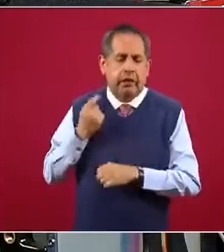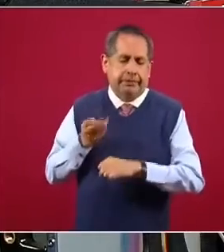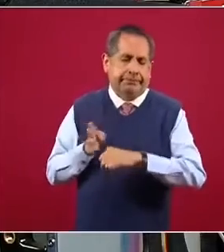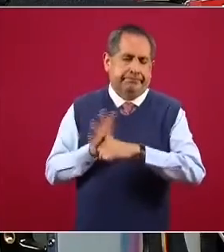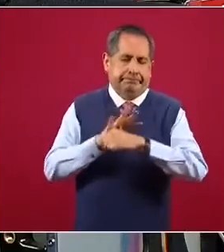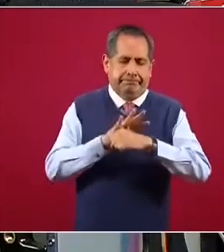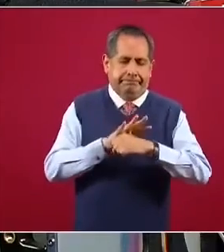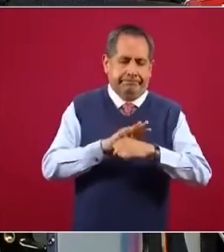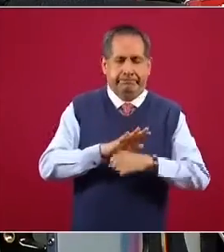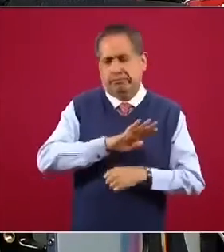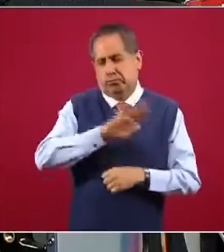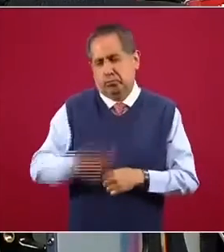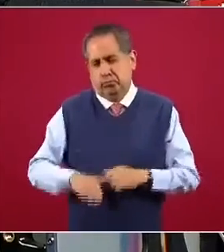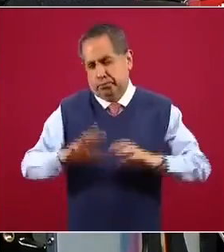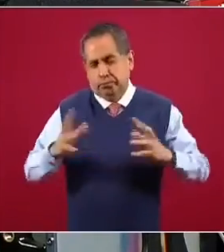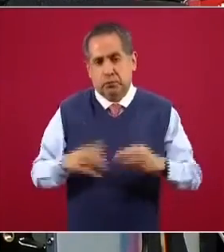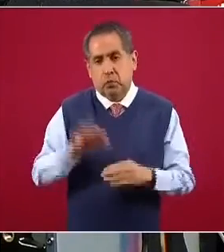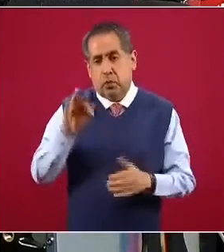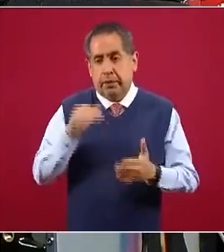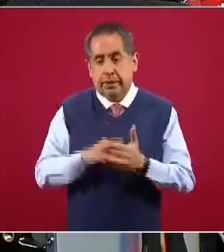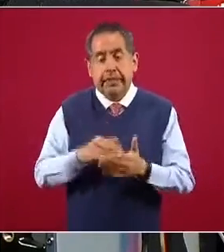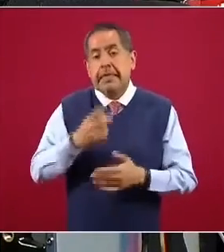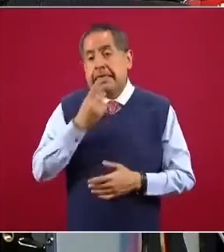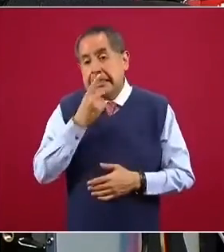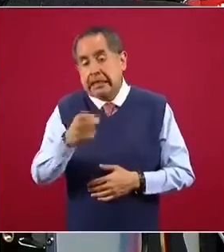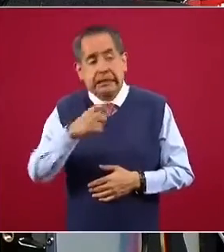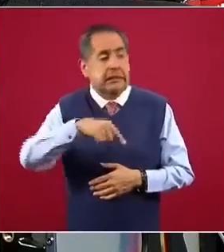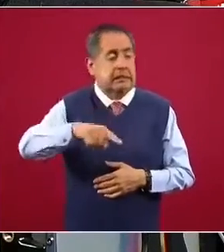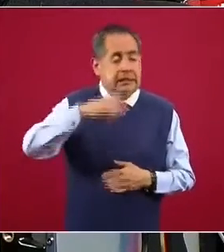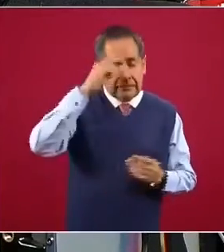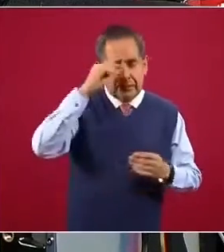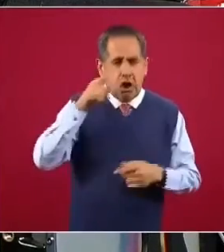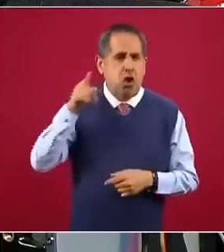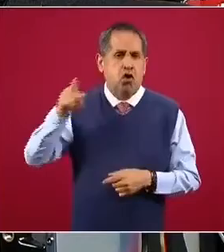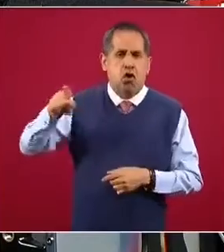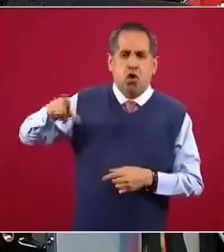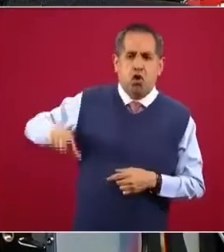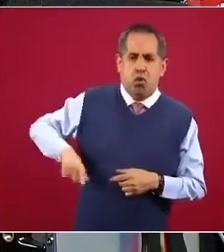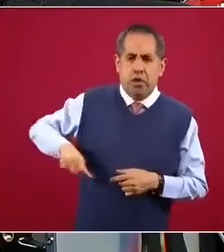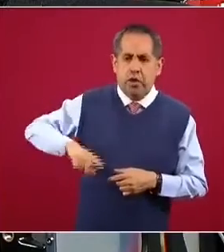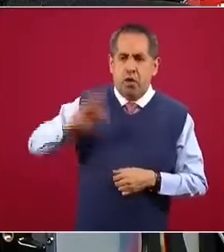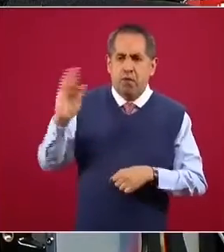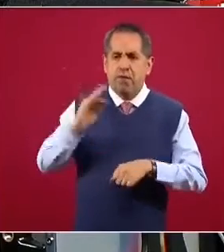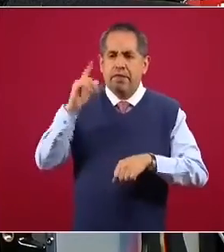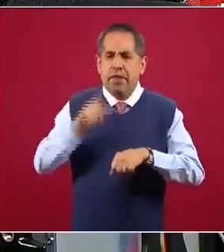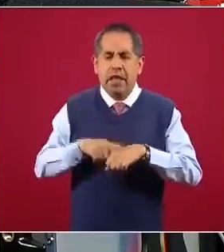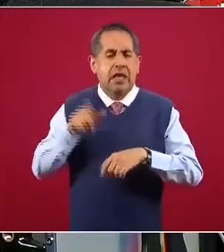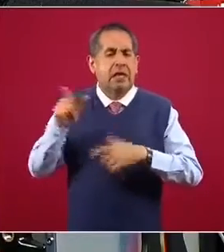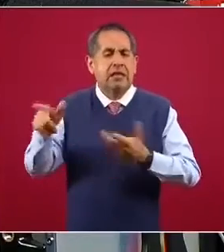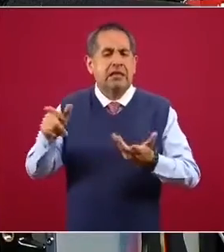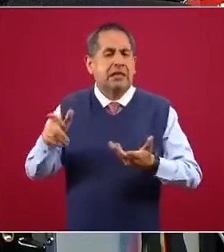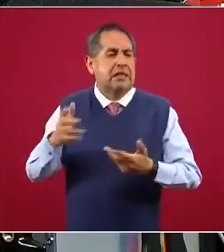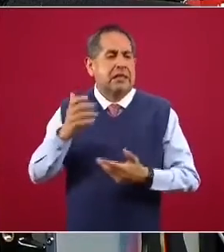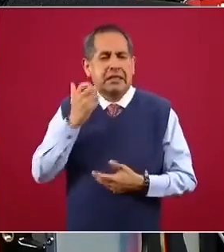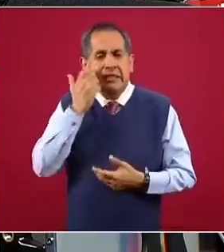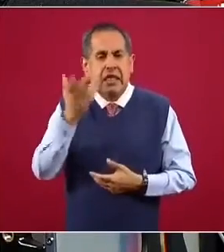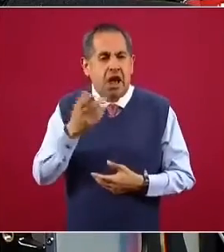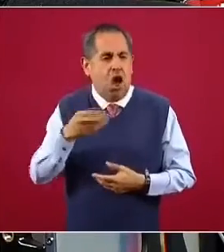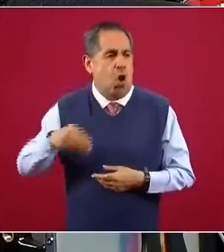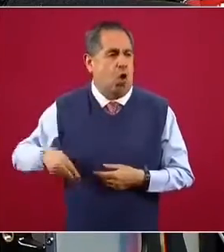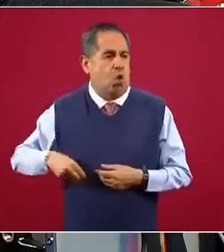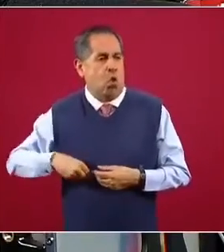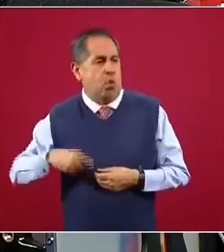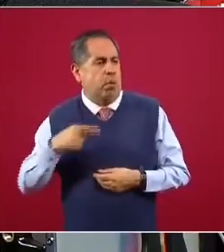esta pandemia de COVID-19 y hacen reflexiones sobre que el gobierno federal hoy busca de alguna manera